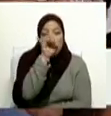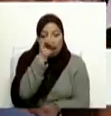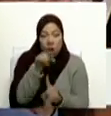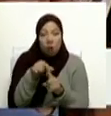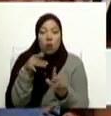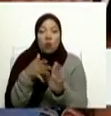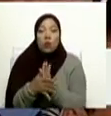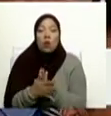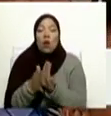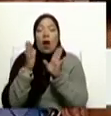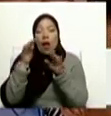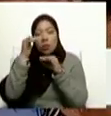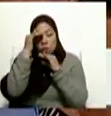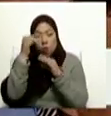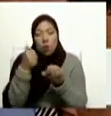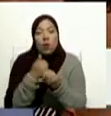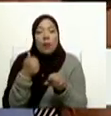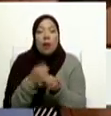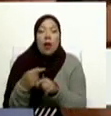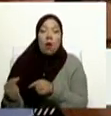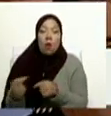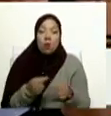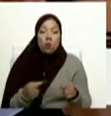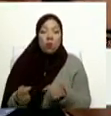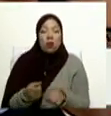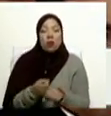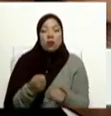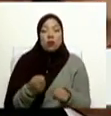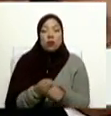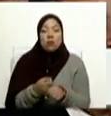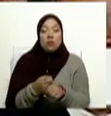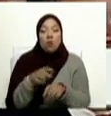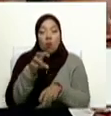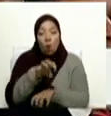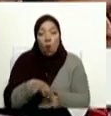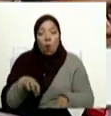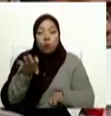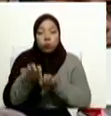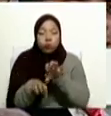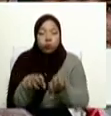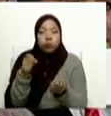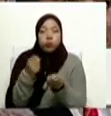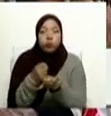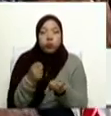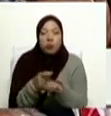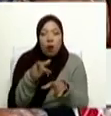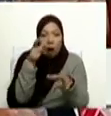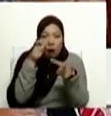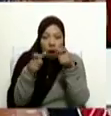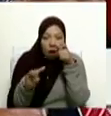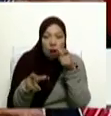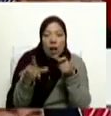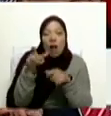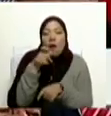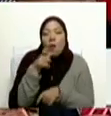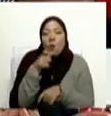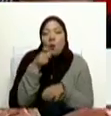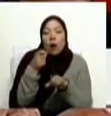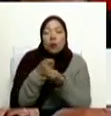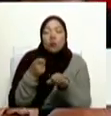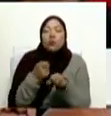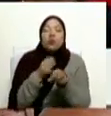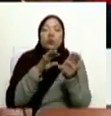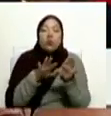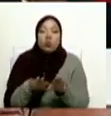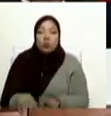había sido atacada por una compañía de batallón de granaderos que dejé allí para engañar al enemigo tuvo que Rendirse